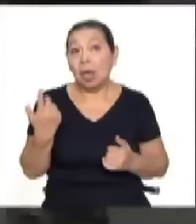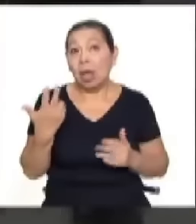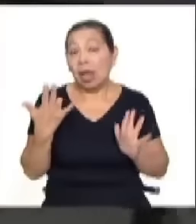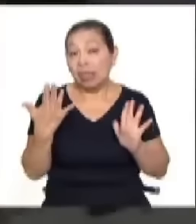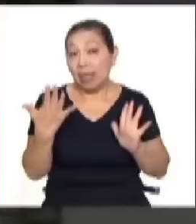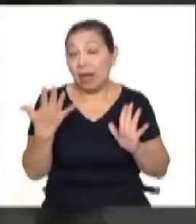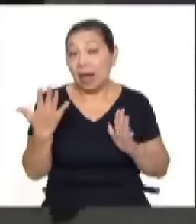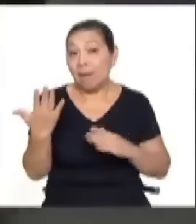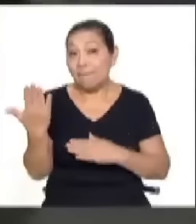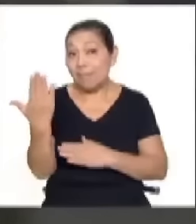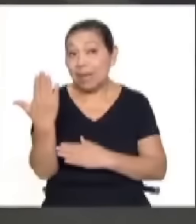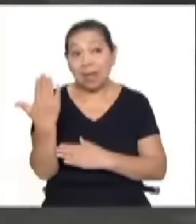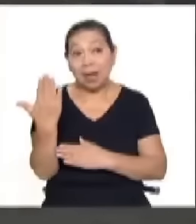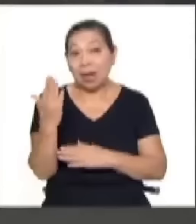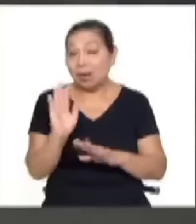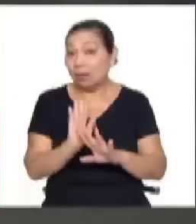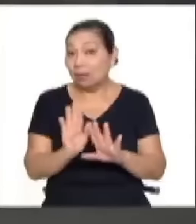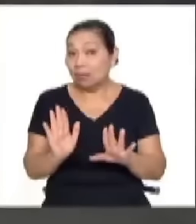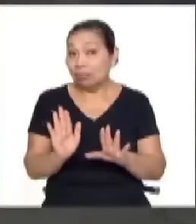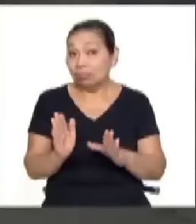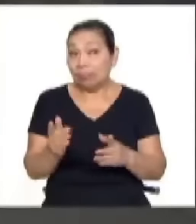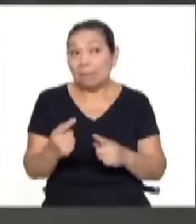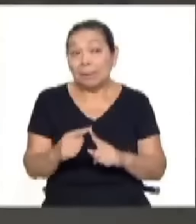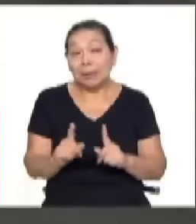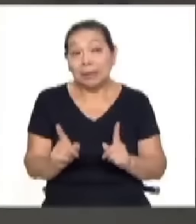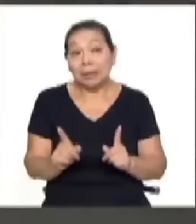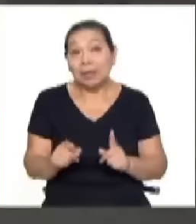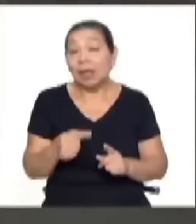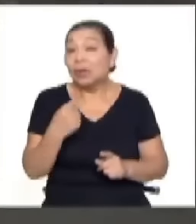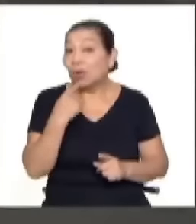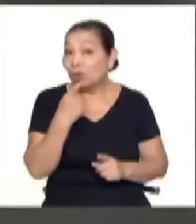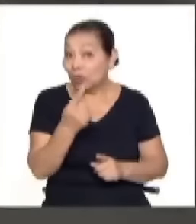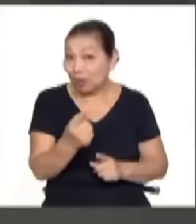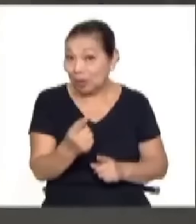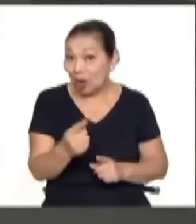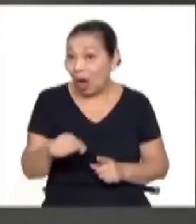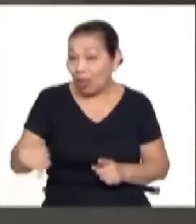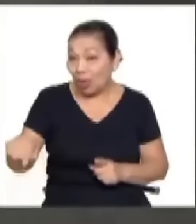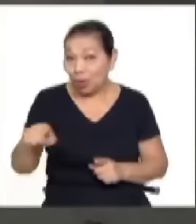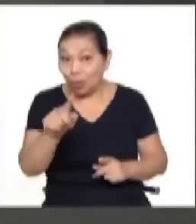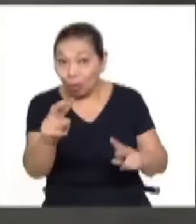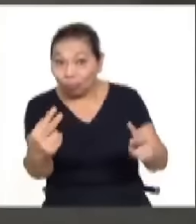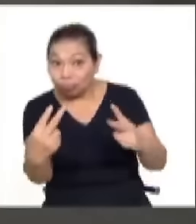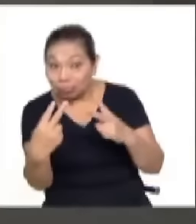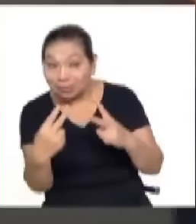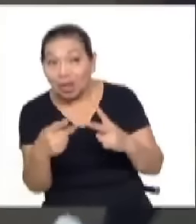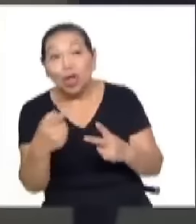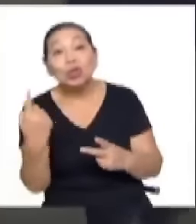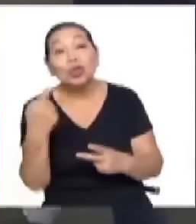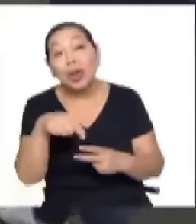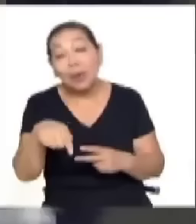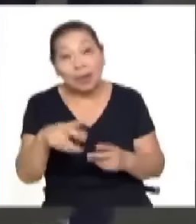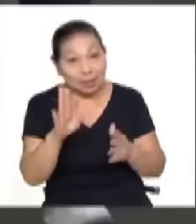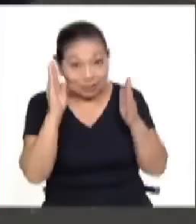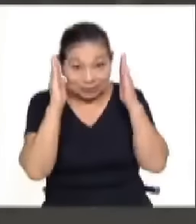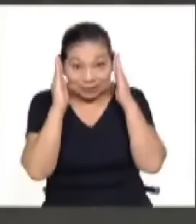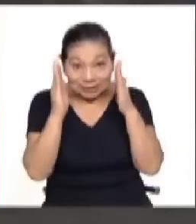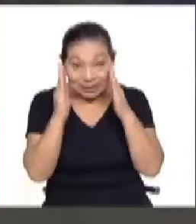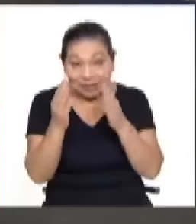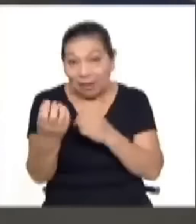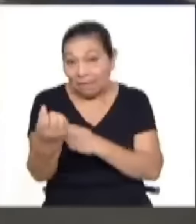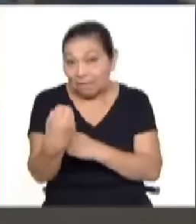las 10 de la mañana va a ser la atención. Así es que a nuestros televidentes que nos están viendo en este momento, presten atención a